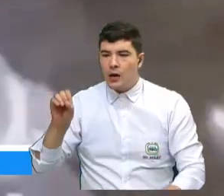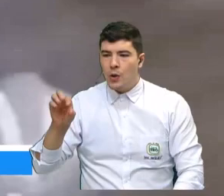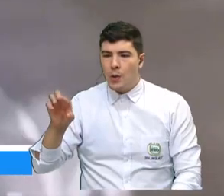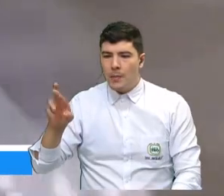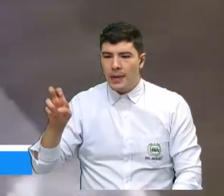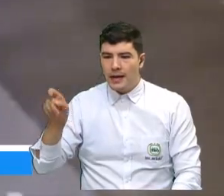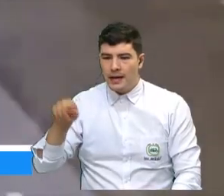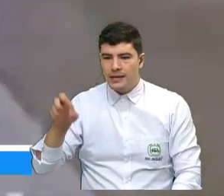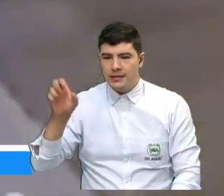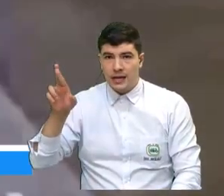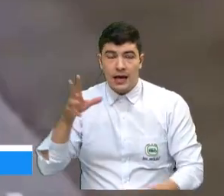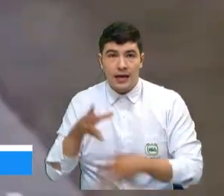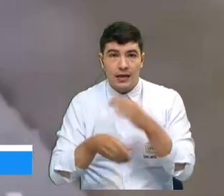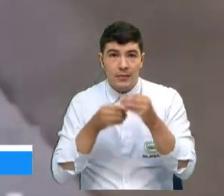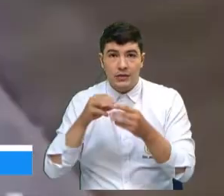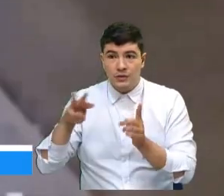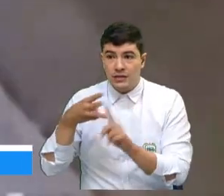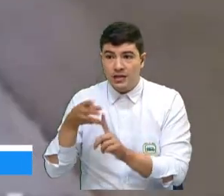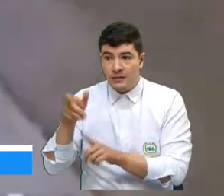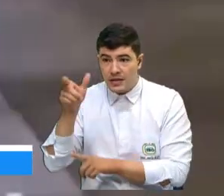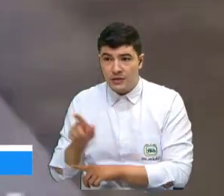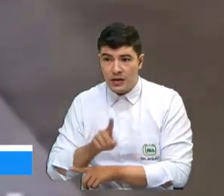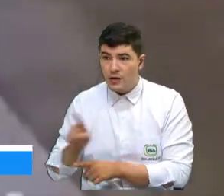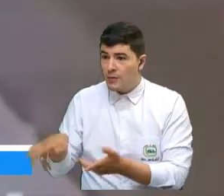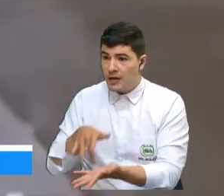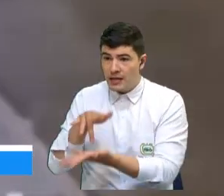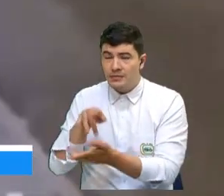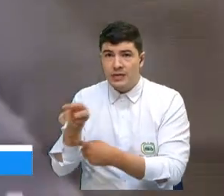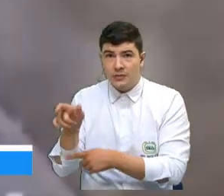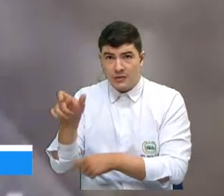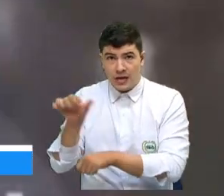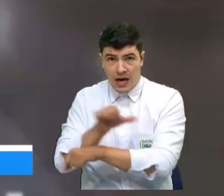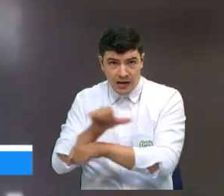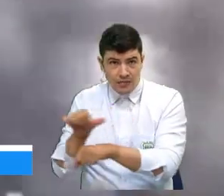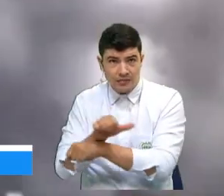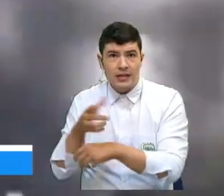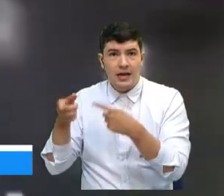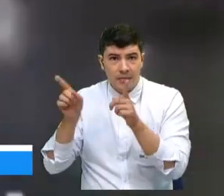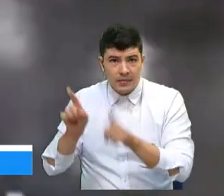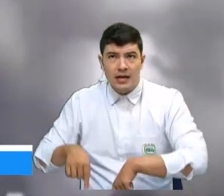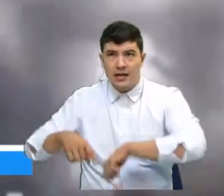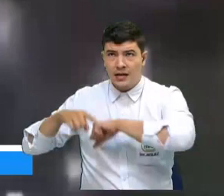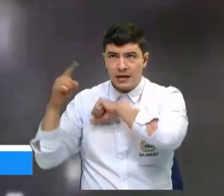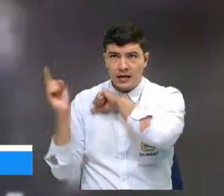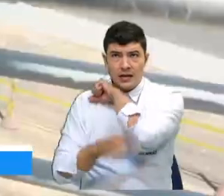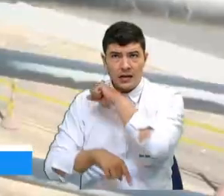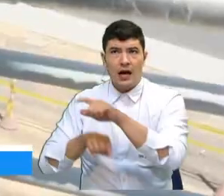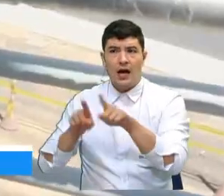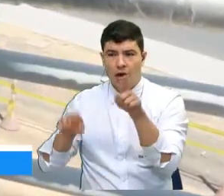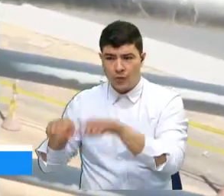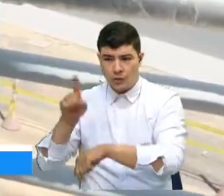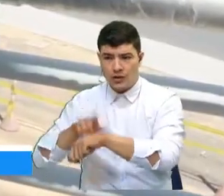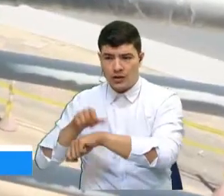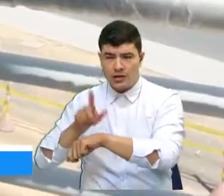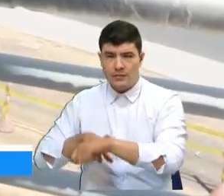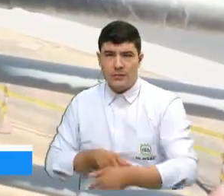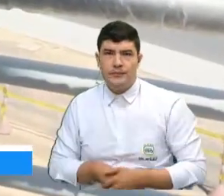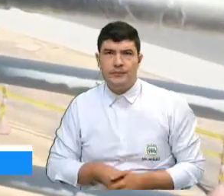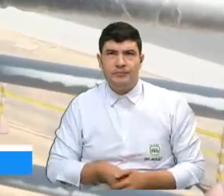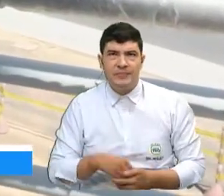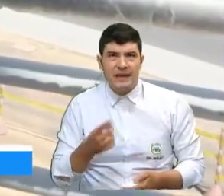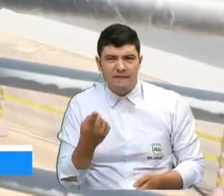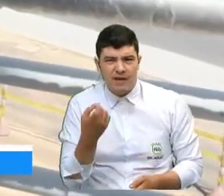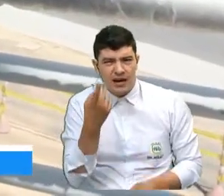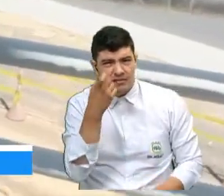de la EMAP. Además que un tercero que no participó en la agresión, pero estuvo involucrado, fue suspendido de manera temporal. Pues es de falta de, como